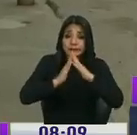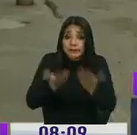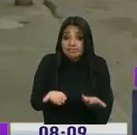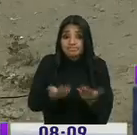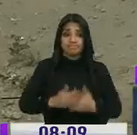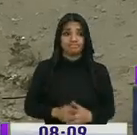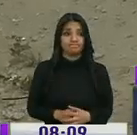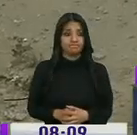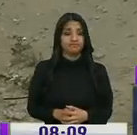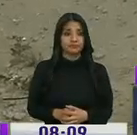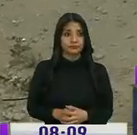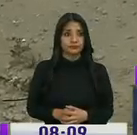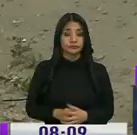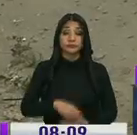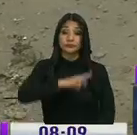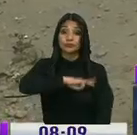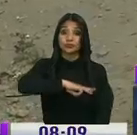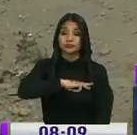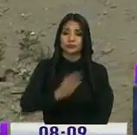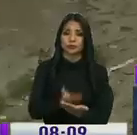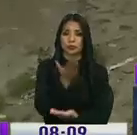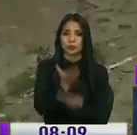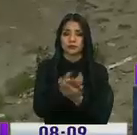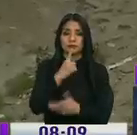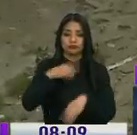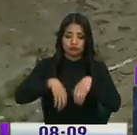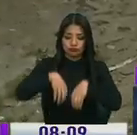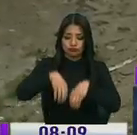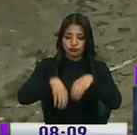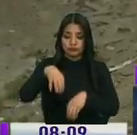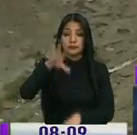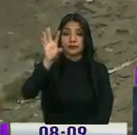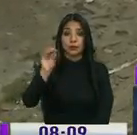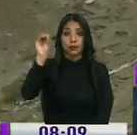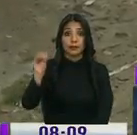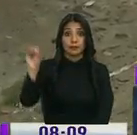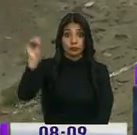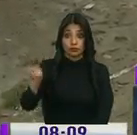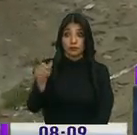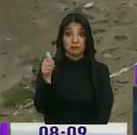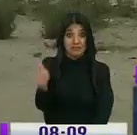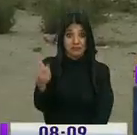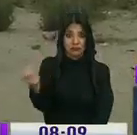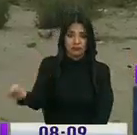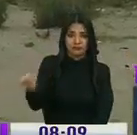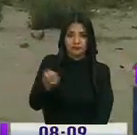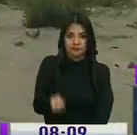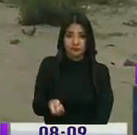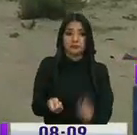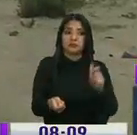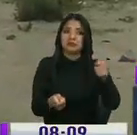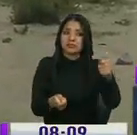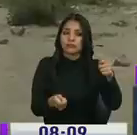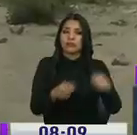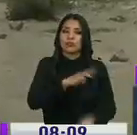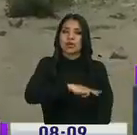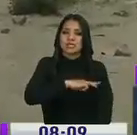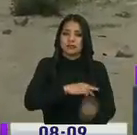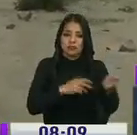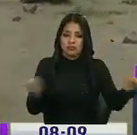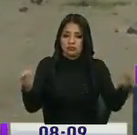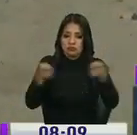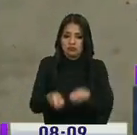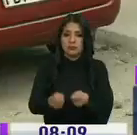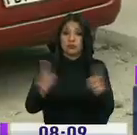alternativas que ha planteado el cabildo es colocar el adoquín con el 50 por ciento de la colaboración monetaria de los moradores pero no todos tienen